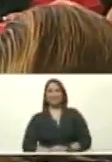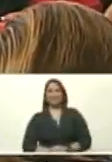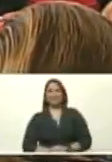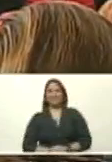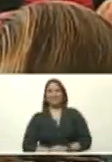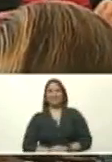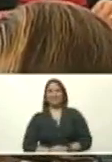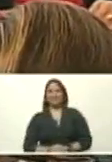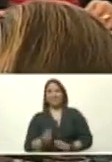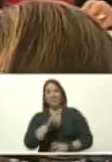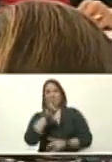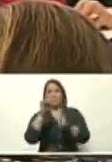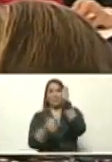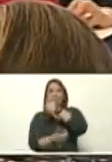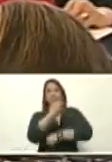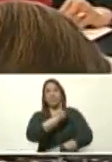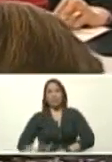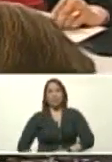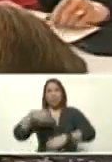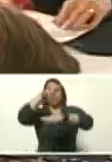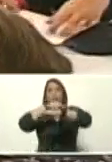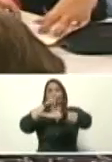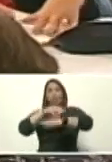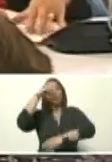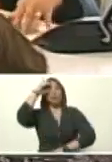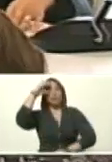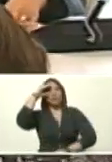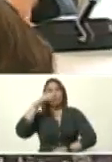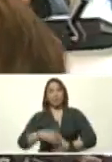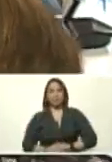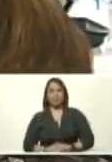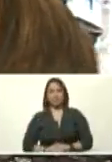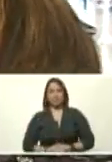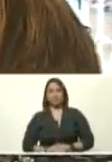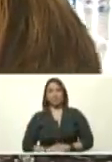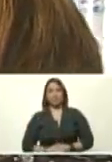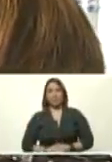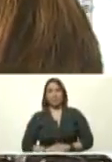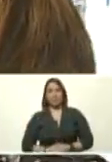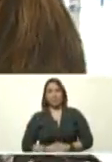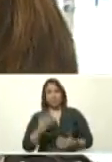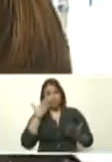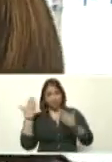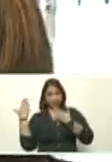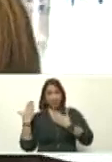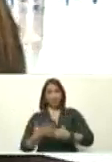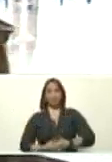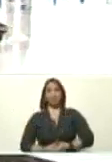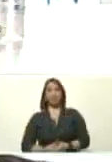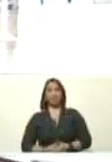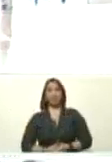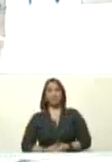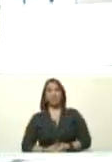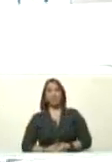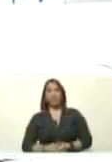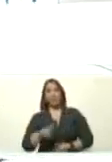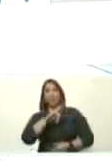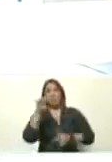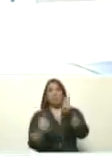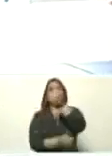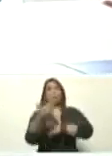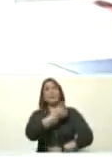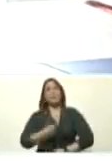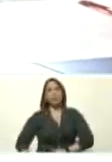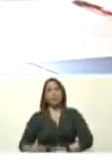vicepresidenta ejecutiva, doctora Delcy Eloína Rodríguez Gómez, el vicepresidente de